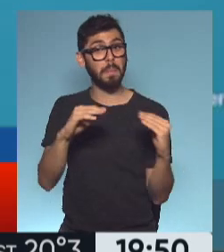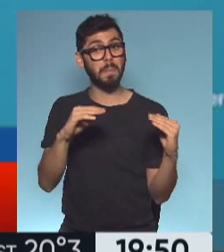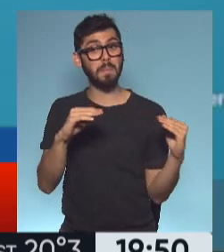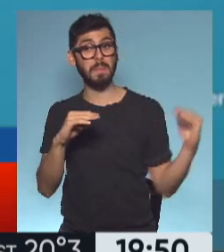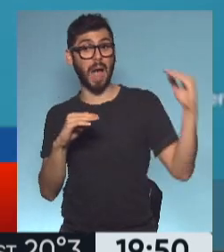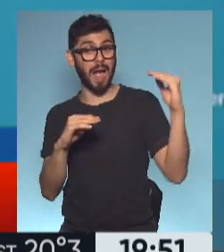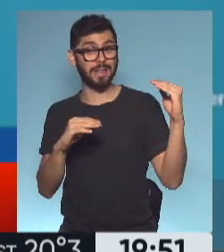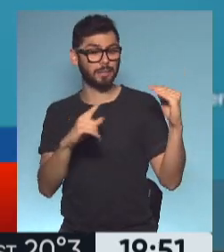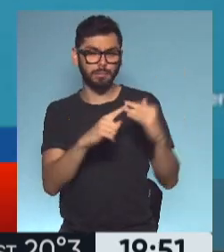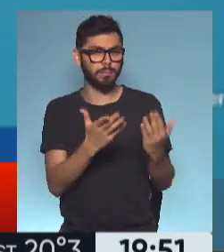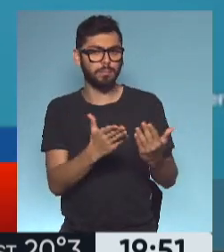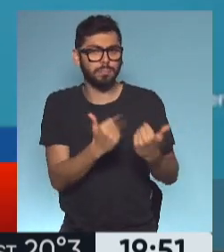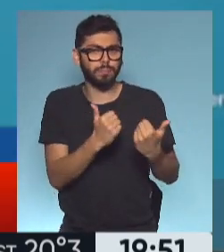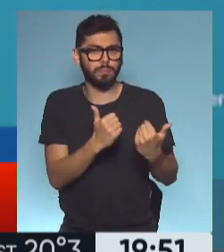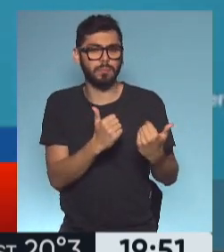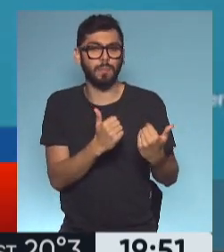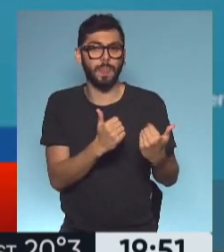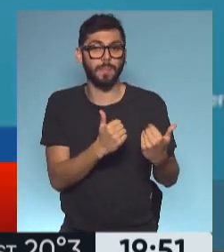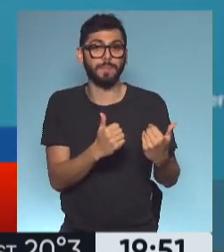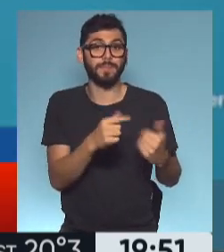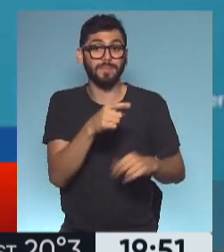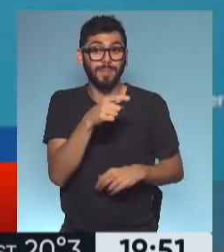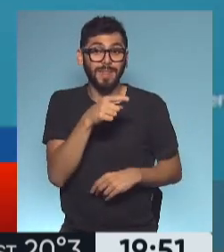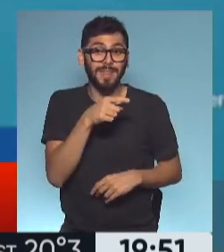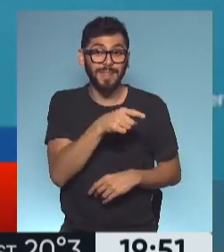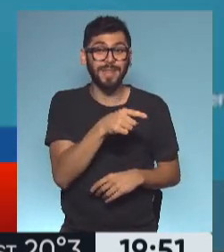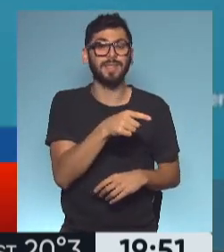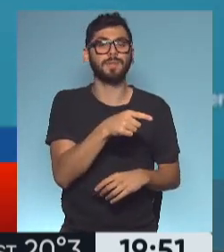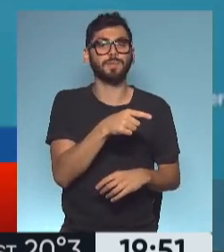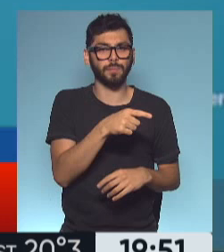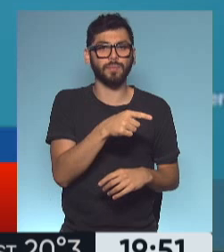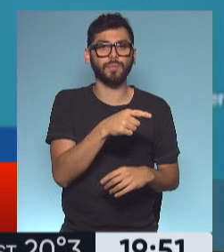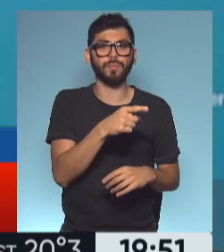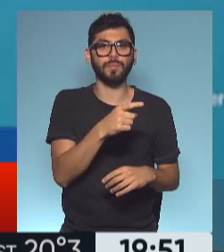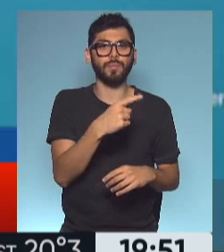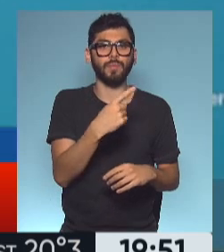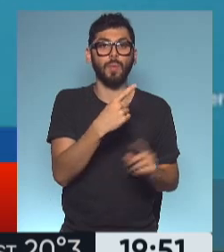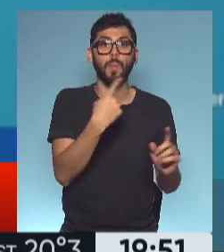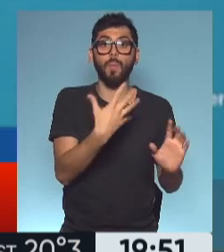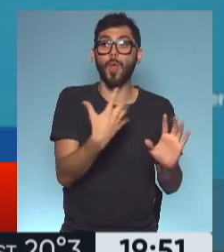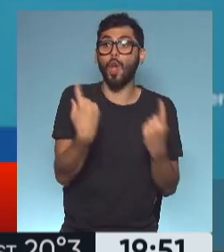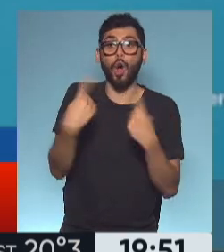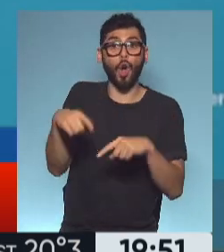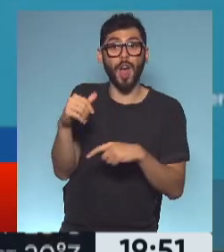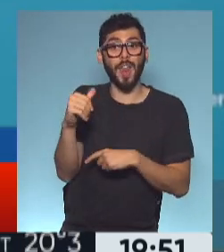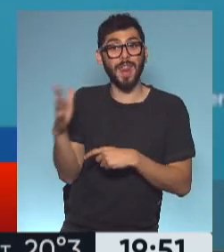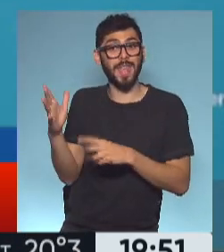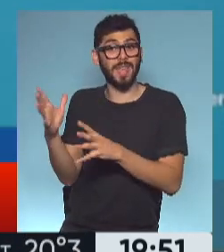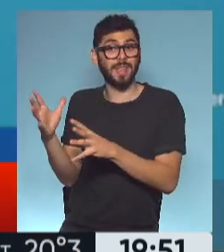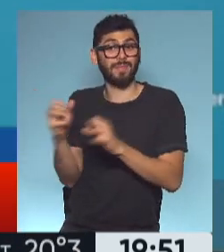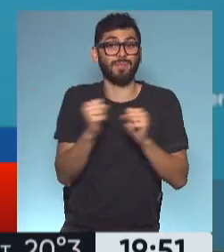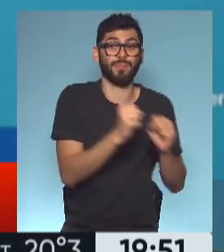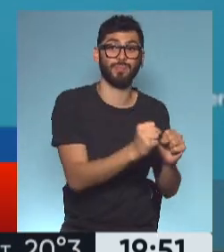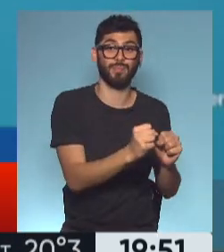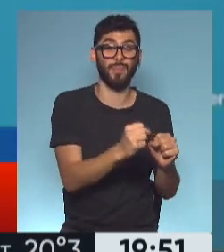más rápido, tiene la posibilidad de emplear recursos de la provincia, que nunca había